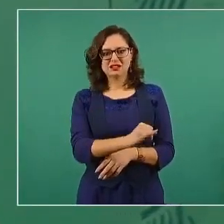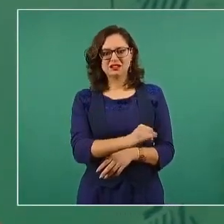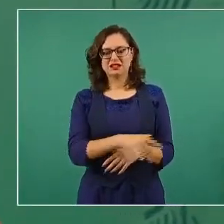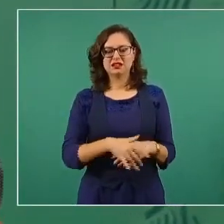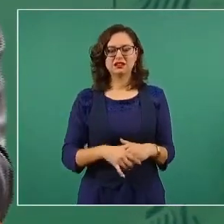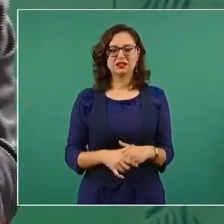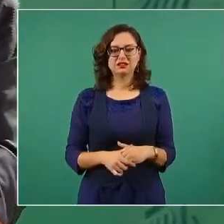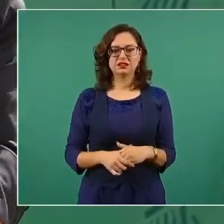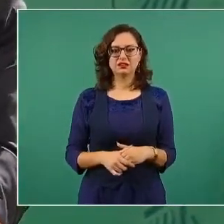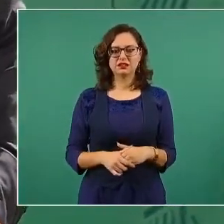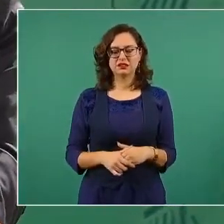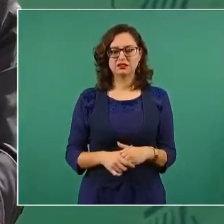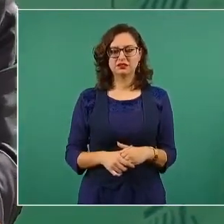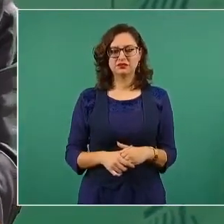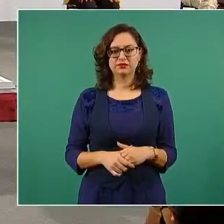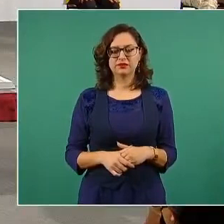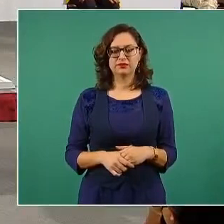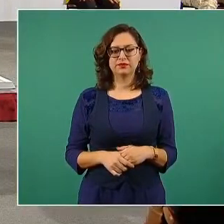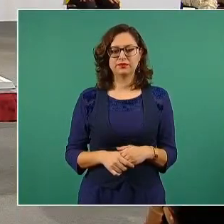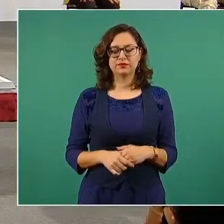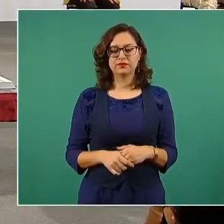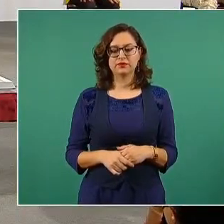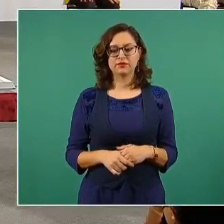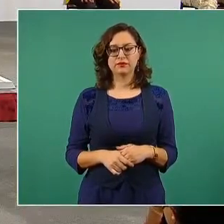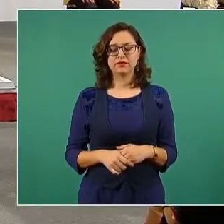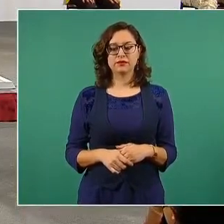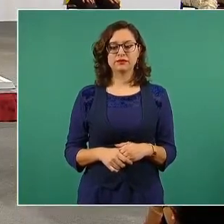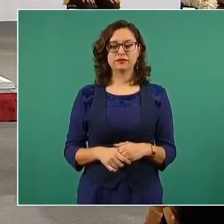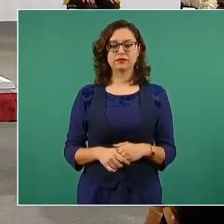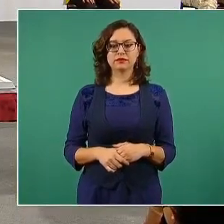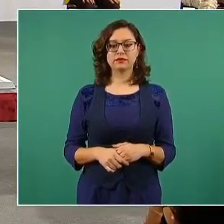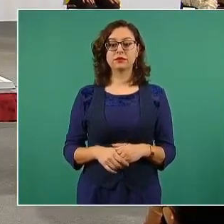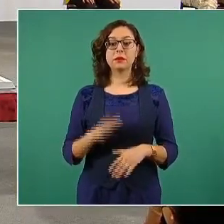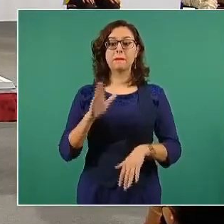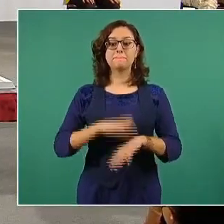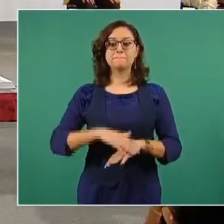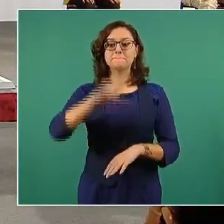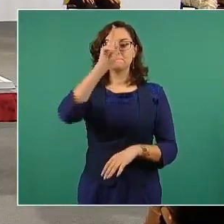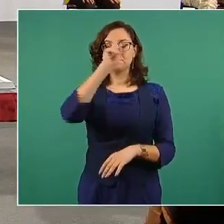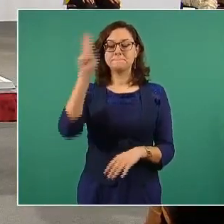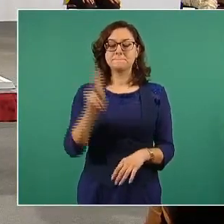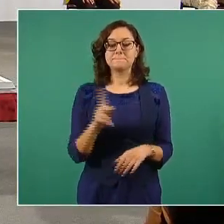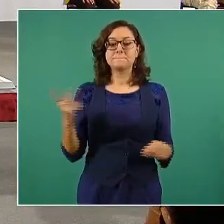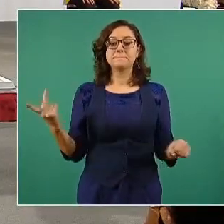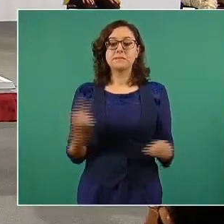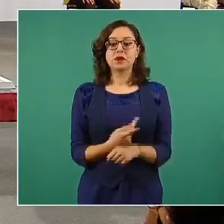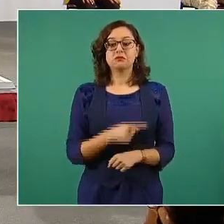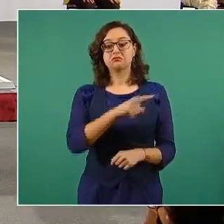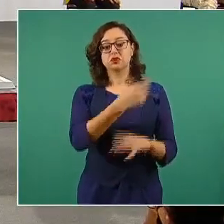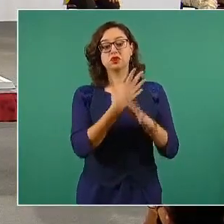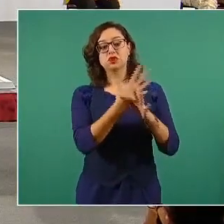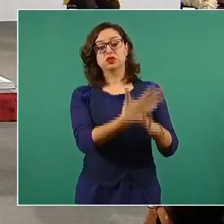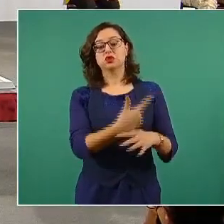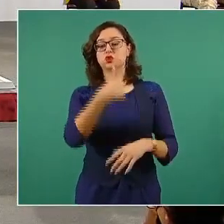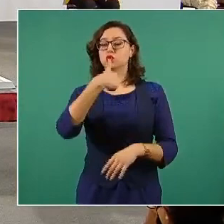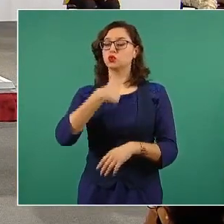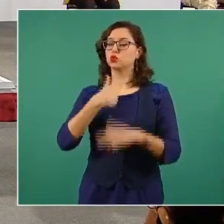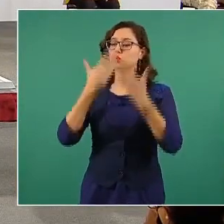es que se presenta como liberal.